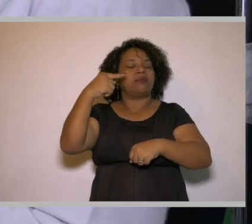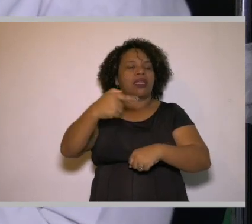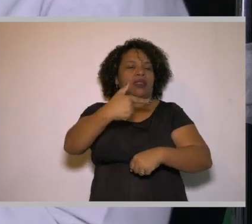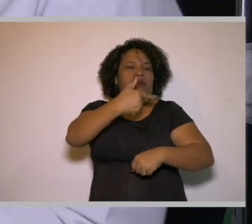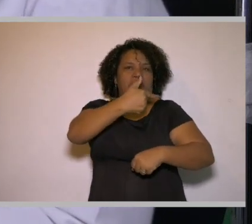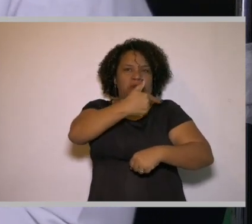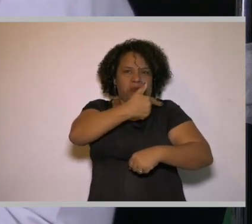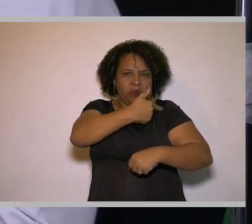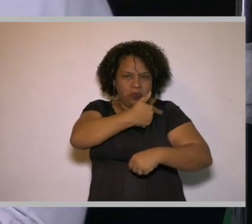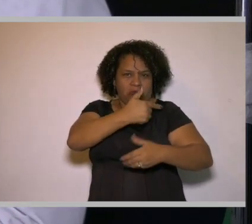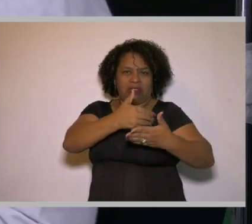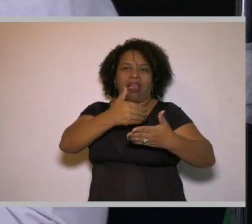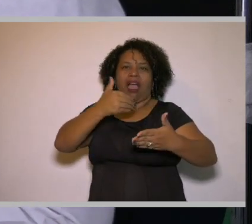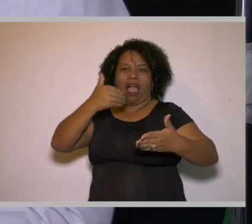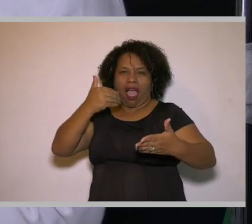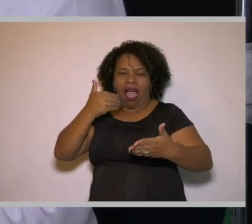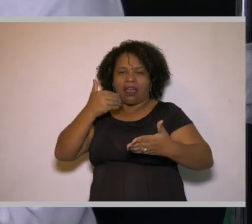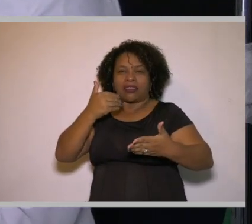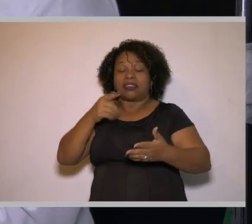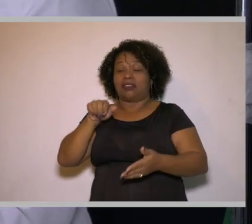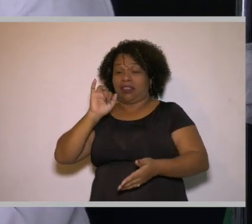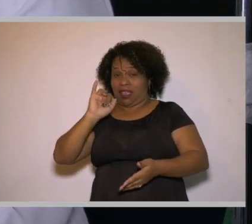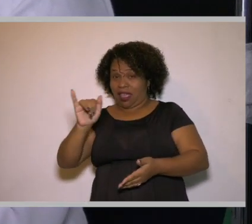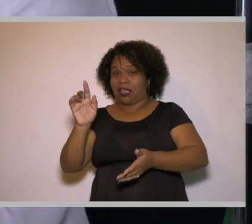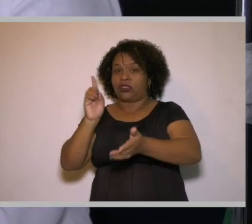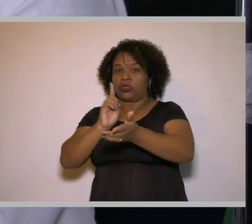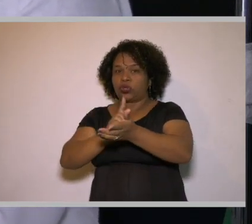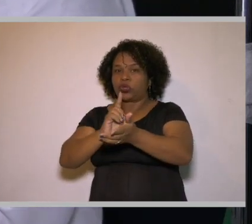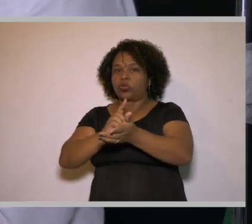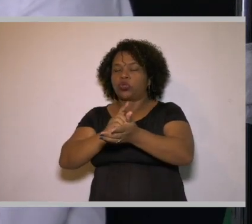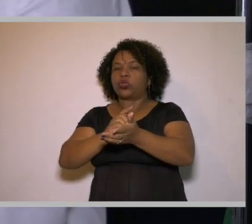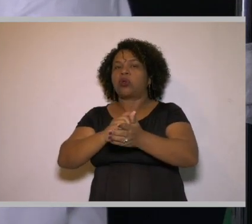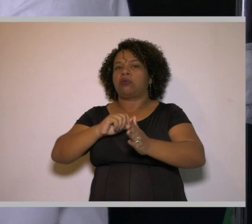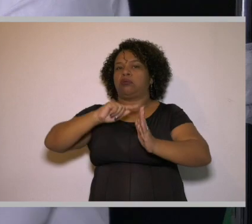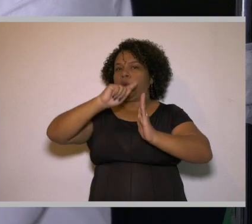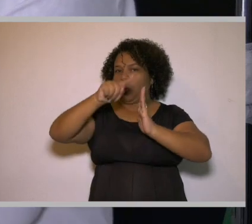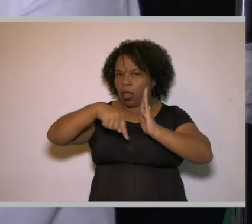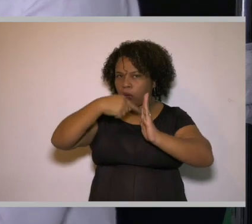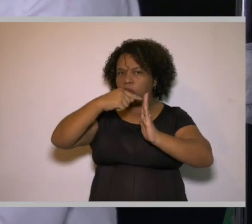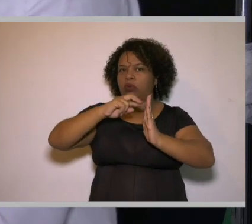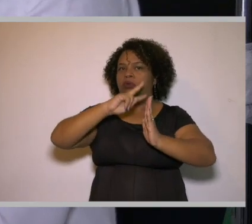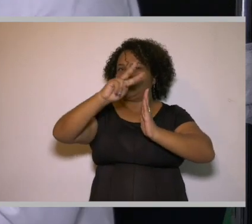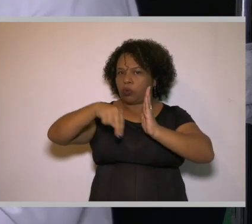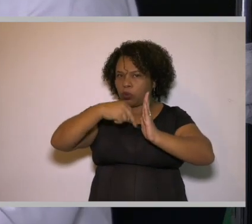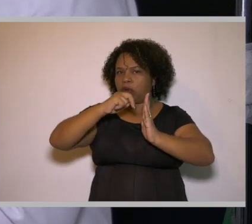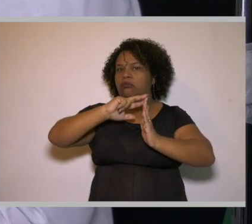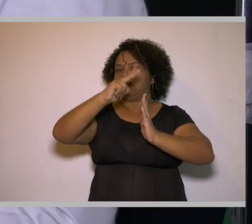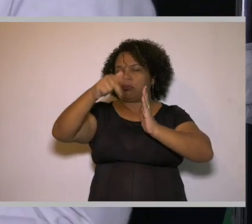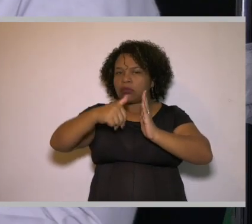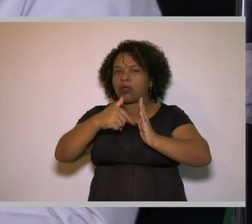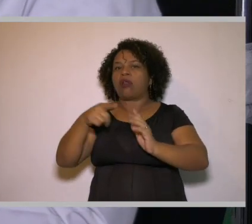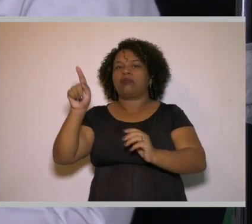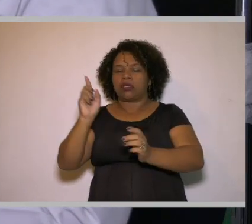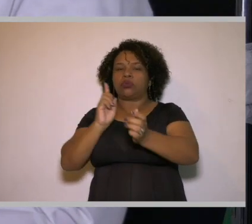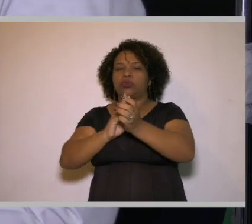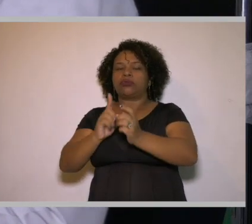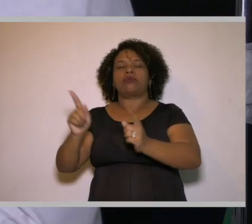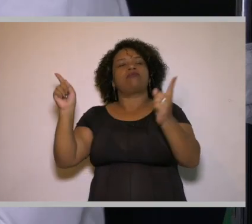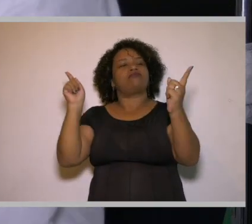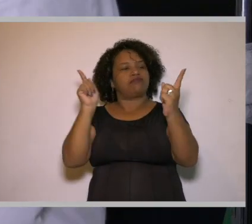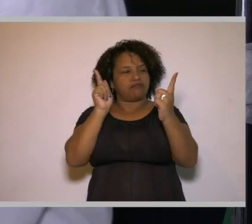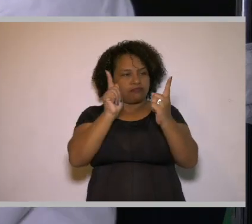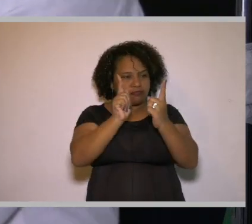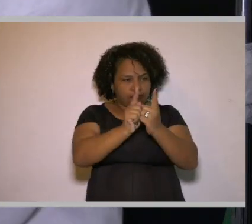el tiempo anestésico ahora, es muy importante que el anestesiólogo visite su paciente horas después